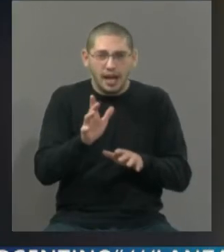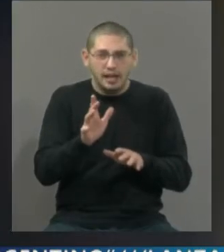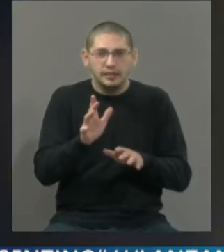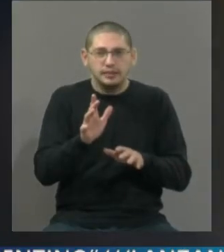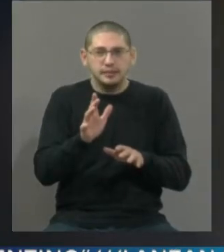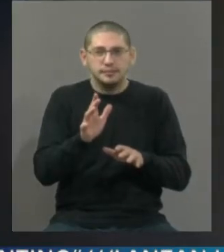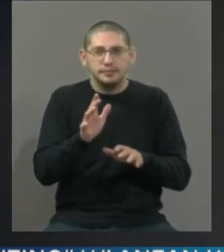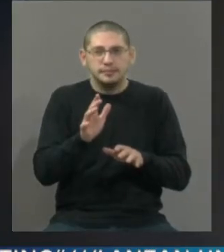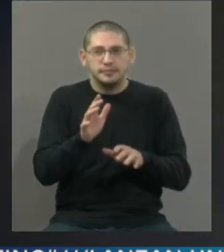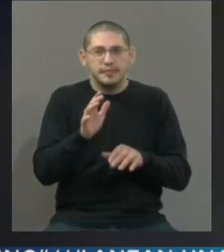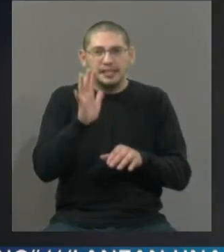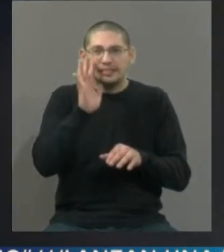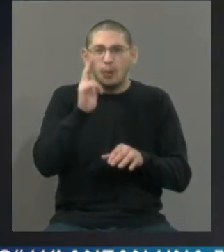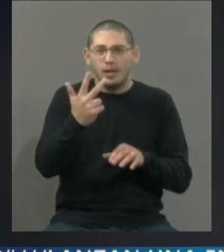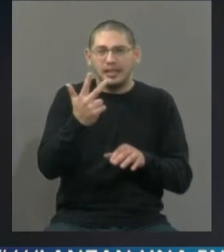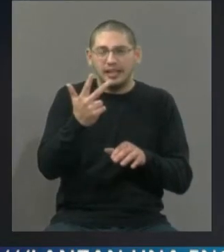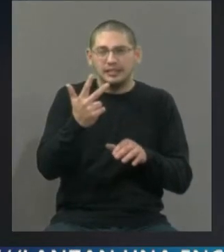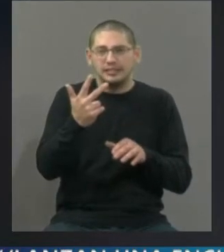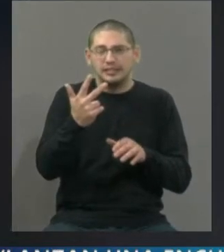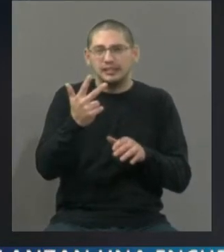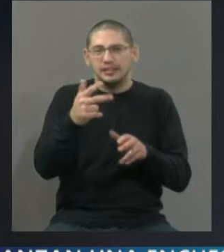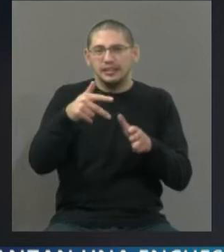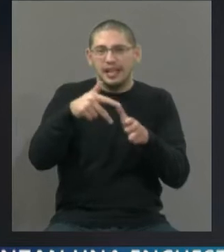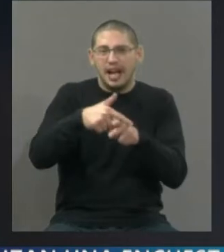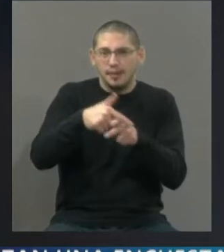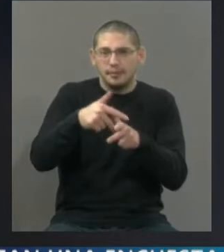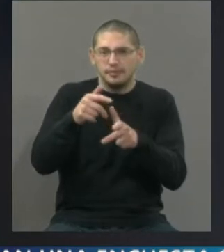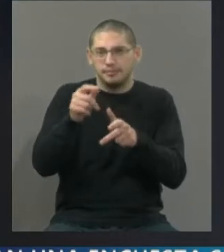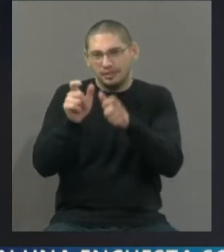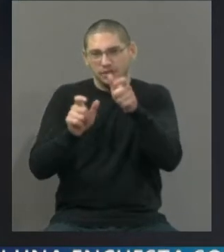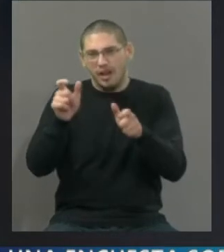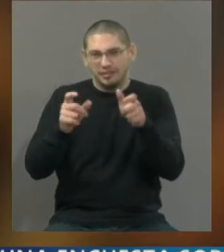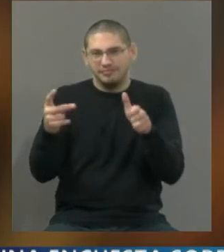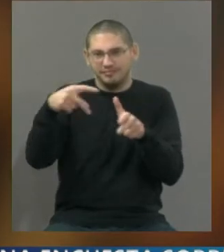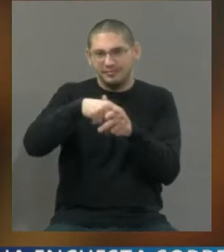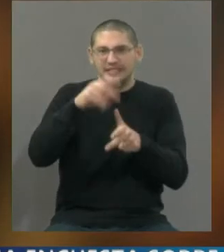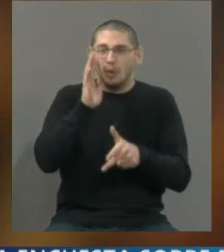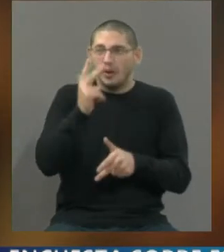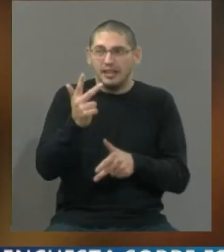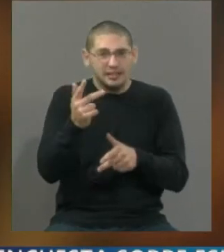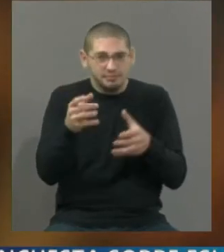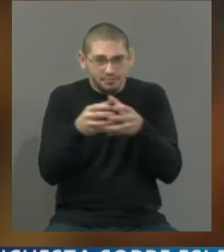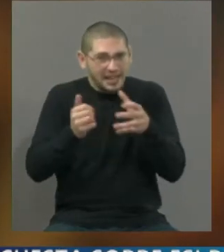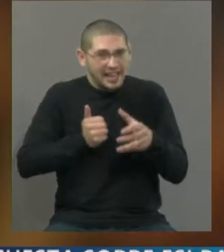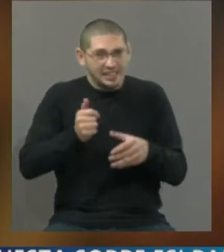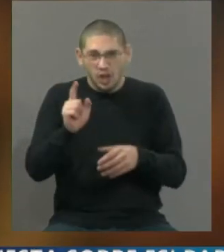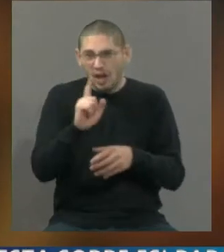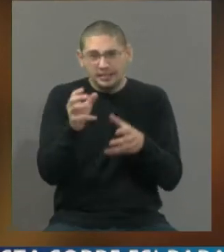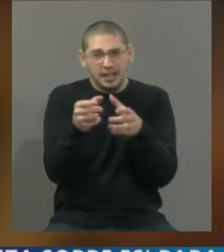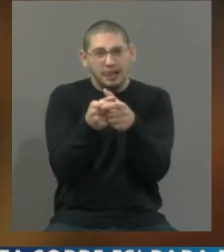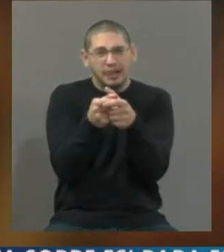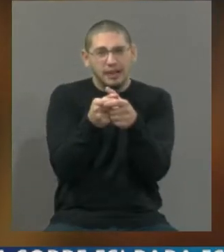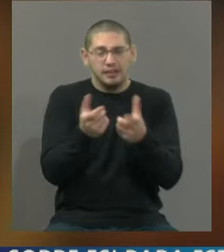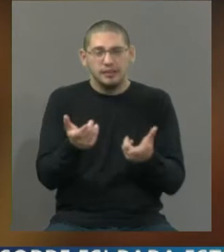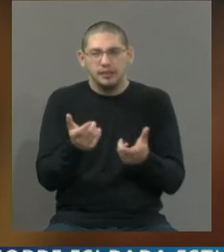son 53 jinetes, no cuenta con un ejército. Entonces, en este contexto que él encuentra, ¿no?